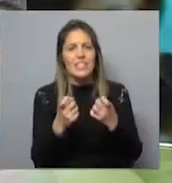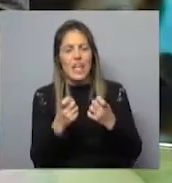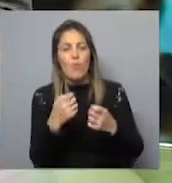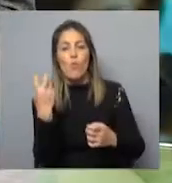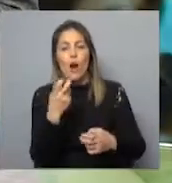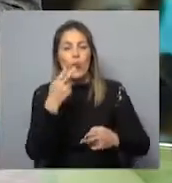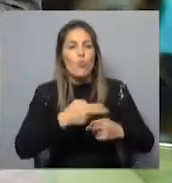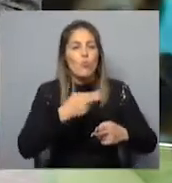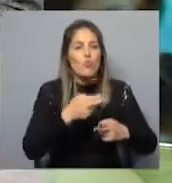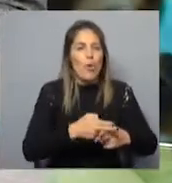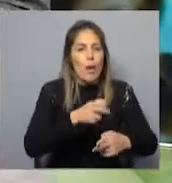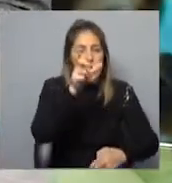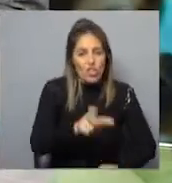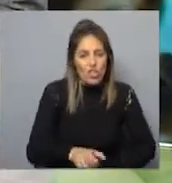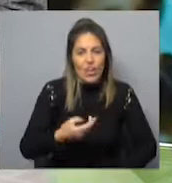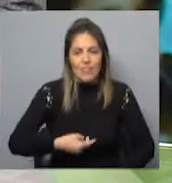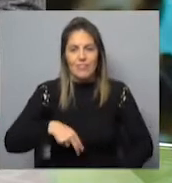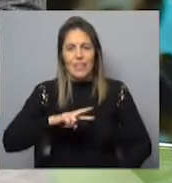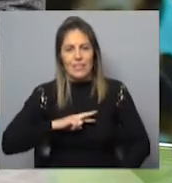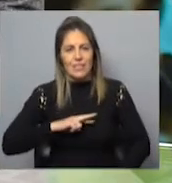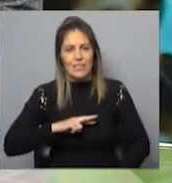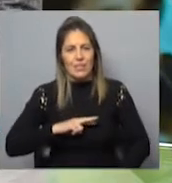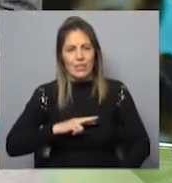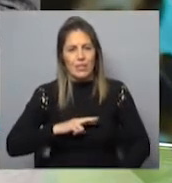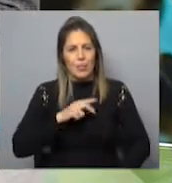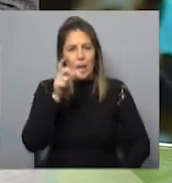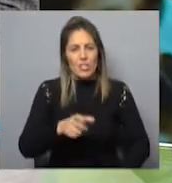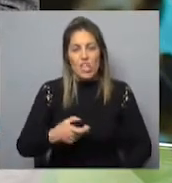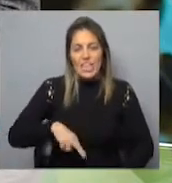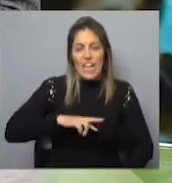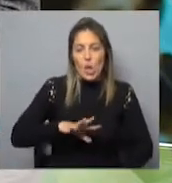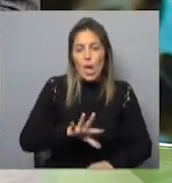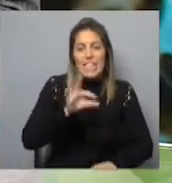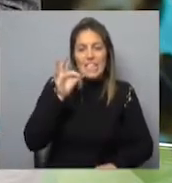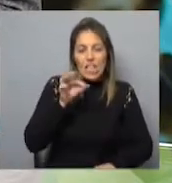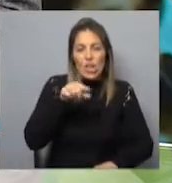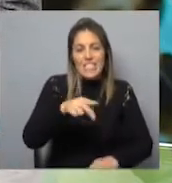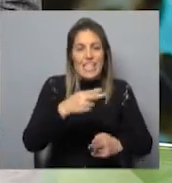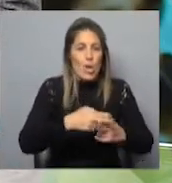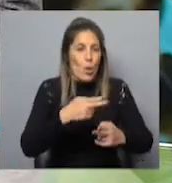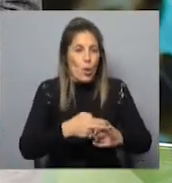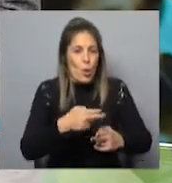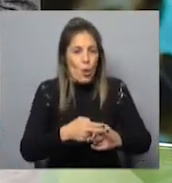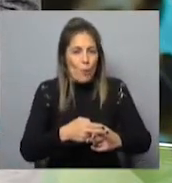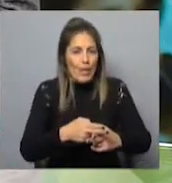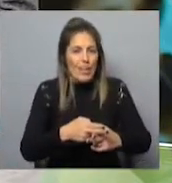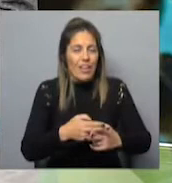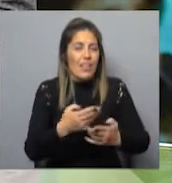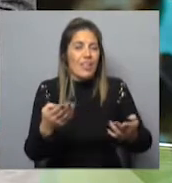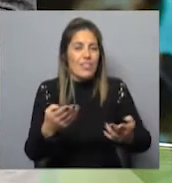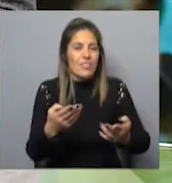decir bueno personas trans pero las personas trans no son las que eligieron tener ponerse ese nombre o luego eso es algo que se